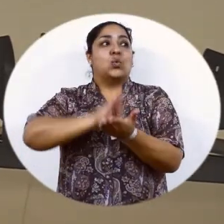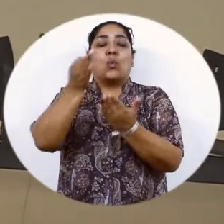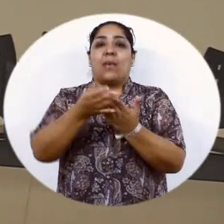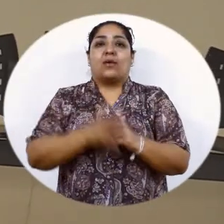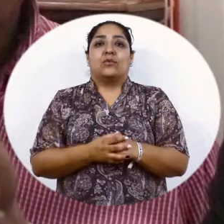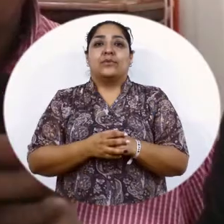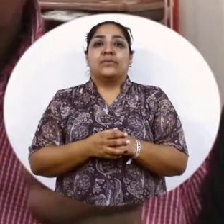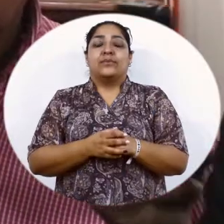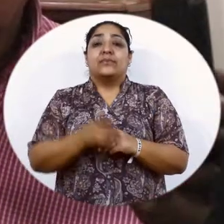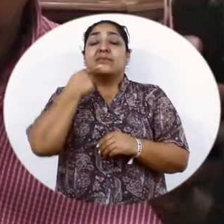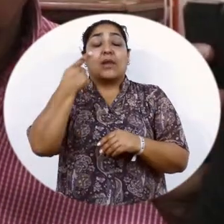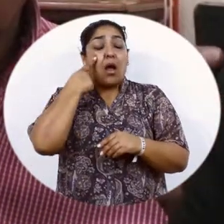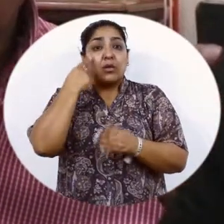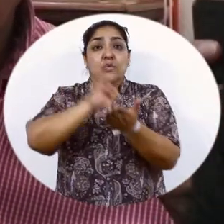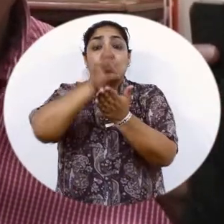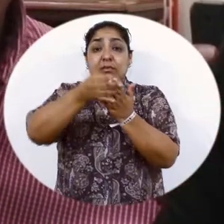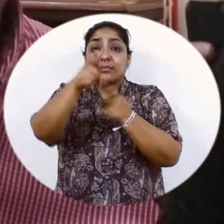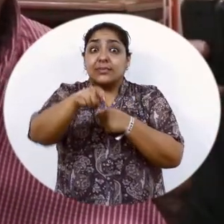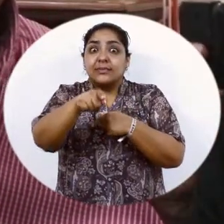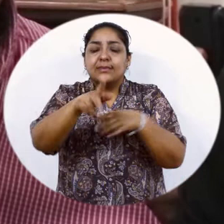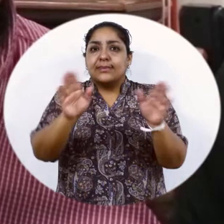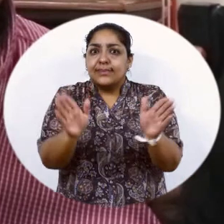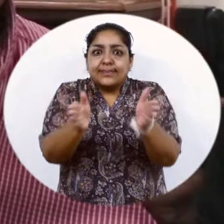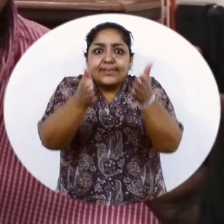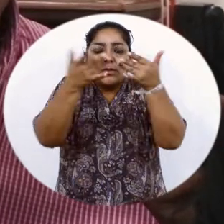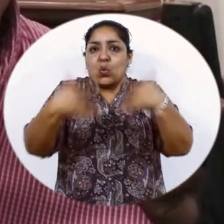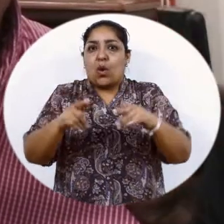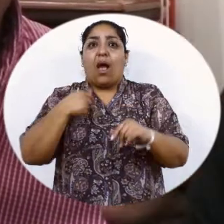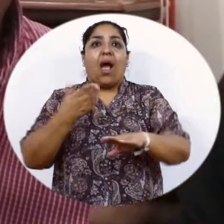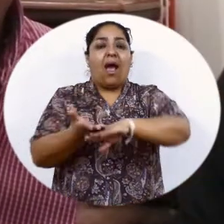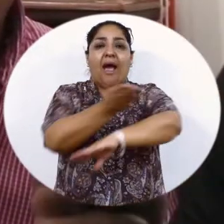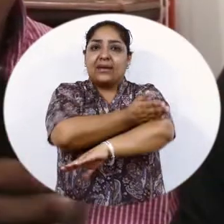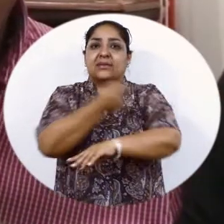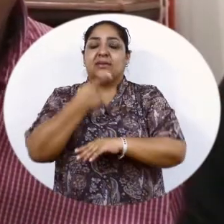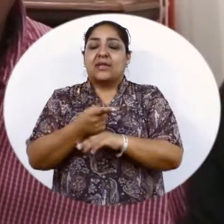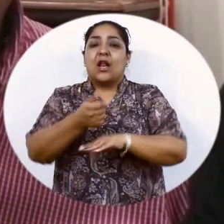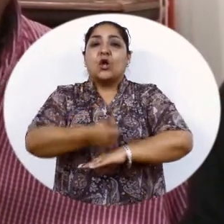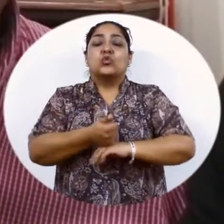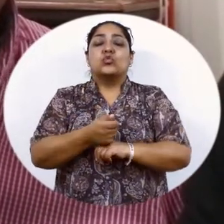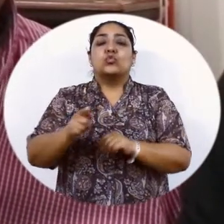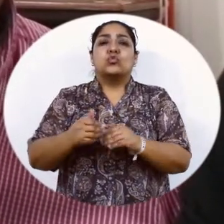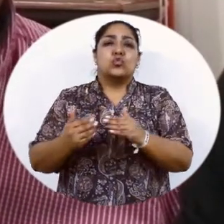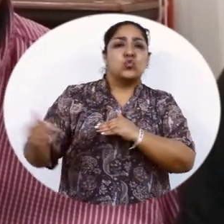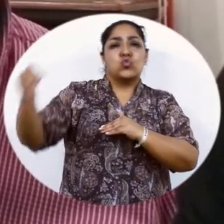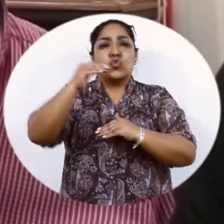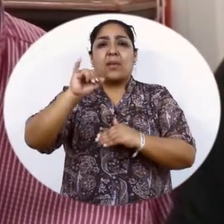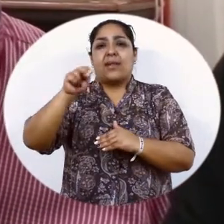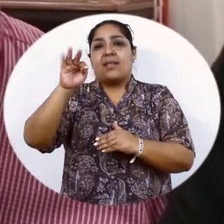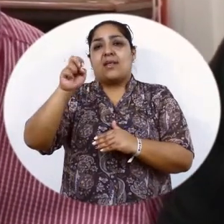hospital san andrés superó las causas por las cuales fue intervenido por esa razón la